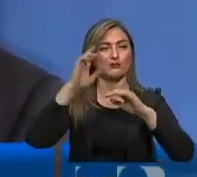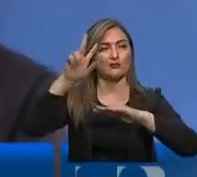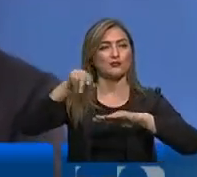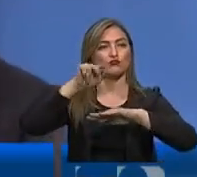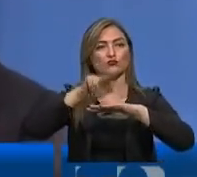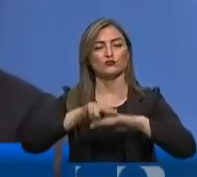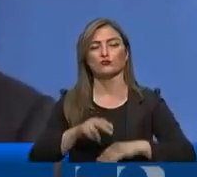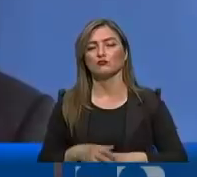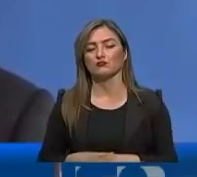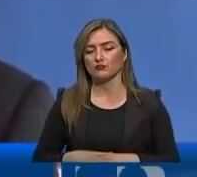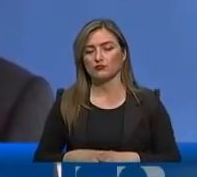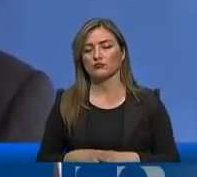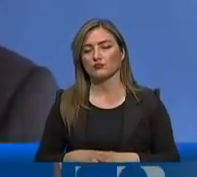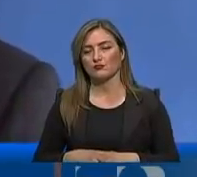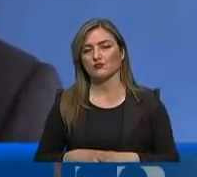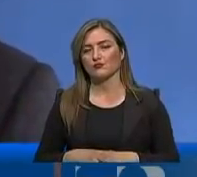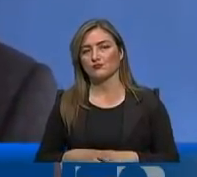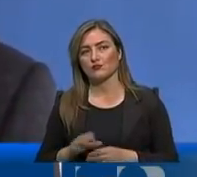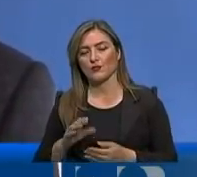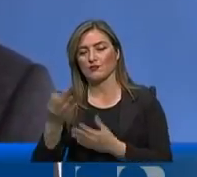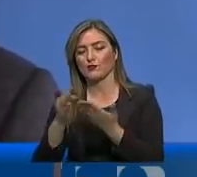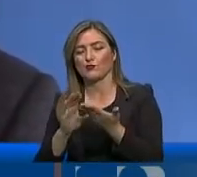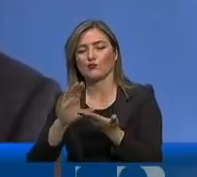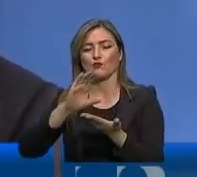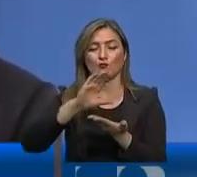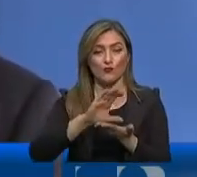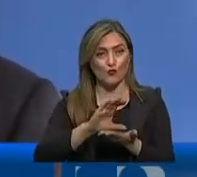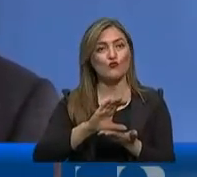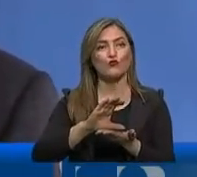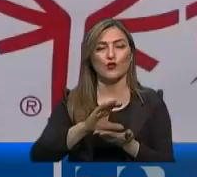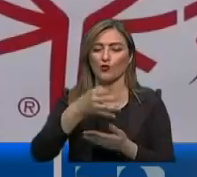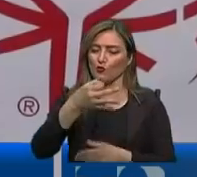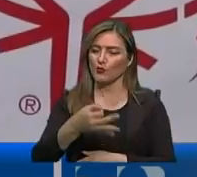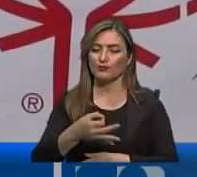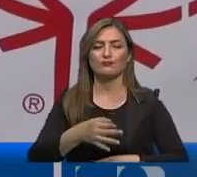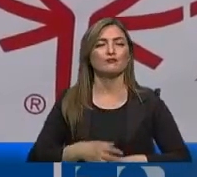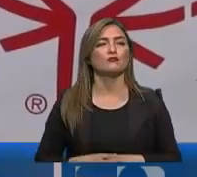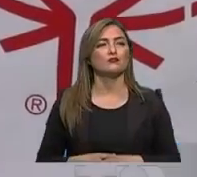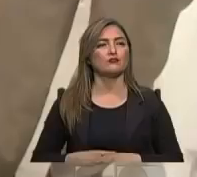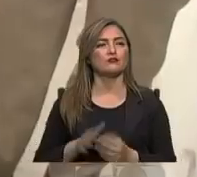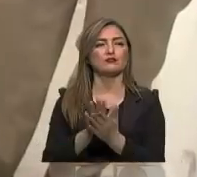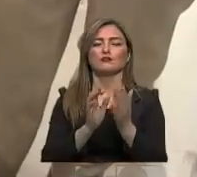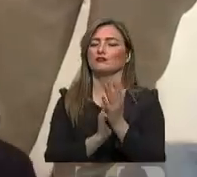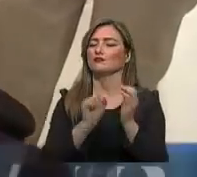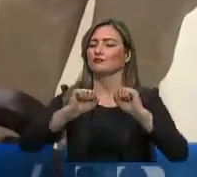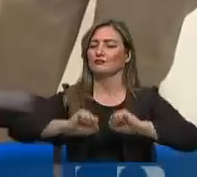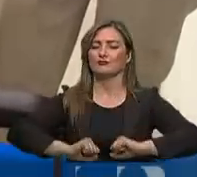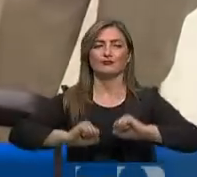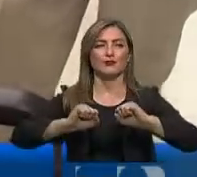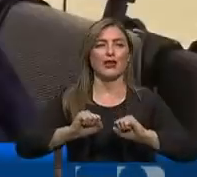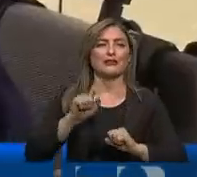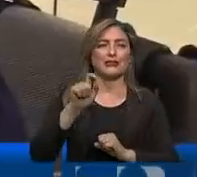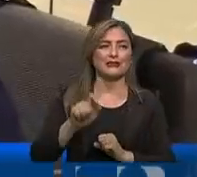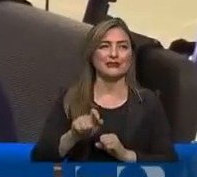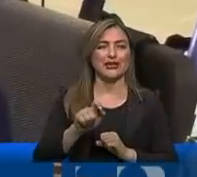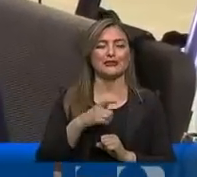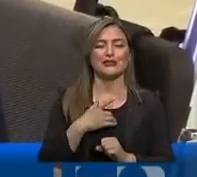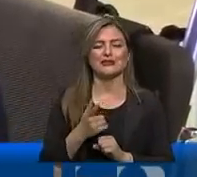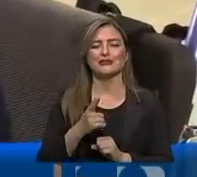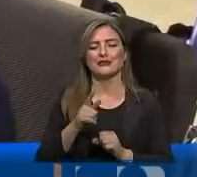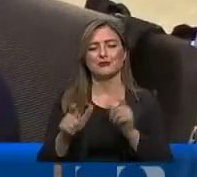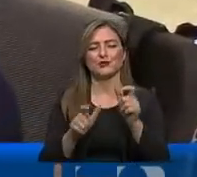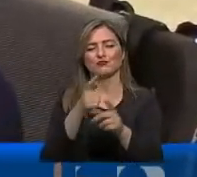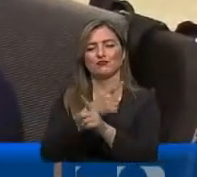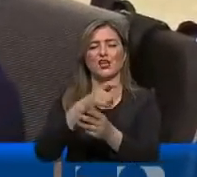Telecomunicaciones, hemos destinado una parte del presupuesto para que esto se haga realidad. Proyectos que permiten satisfacer necesidades, especialmente